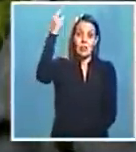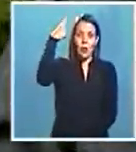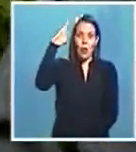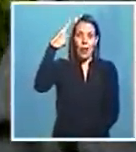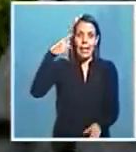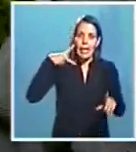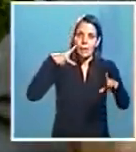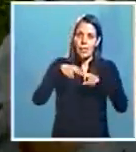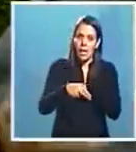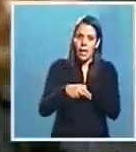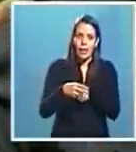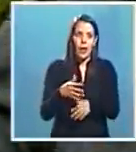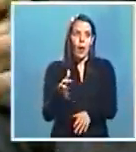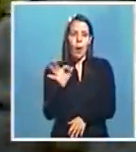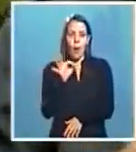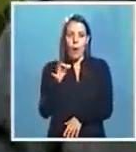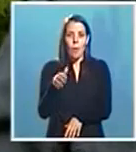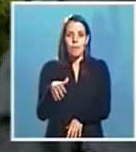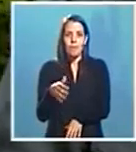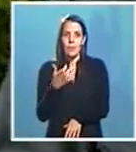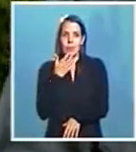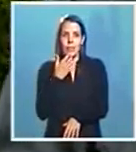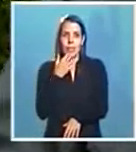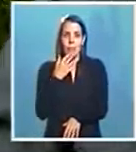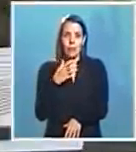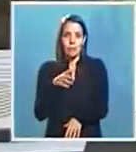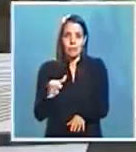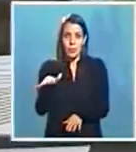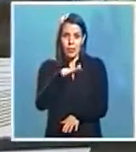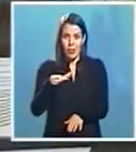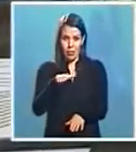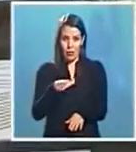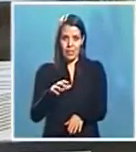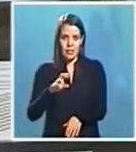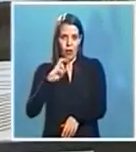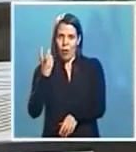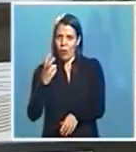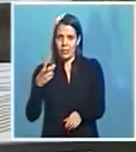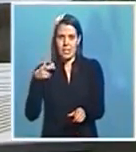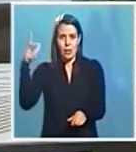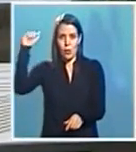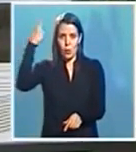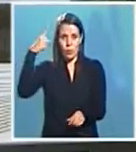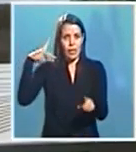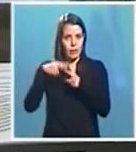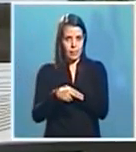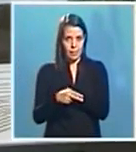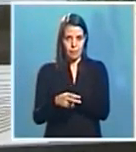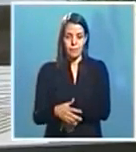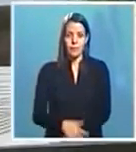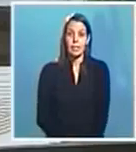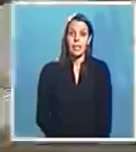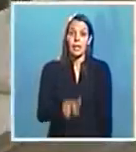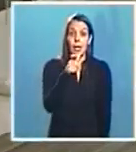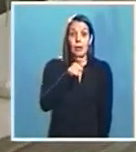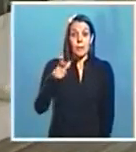nas plantas baixas, intentar evitar a incidencia directa do sol nas aulas. Achegar un novo concepto de arquitectura é unha das finalidades que persiguen os